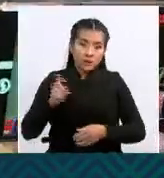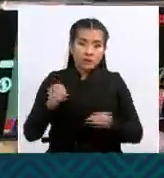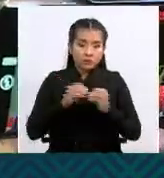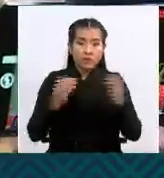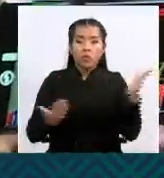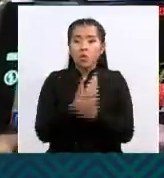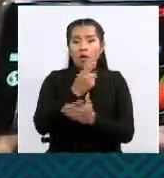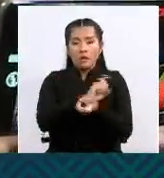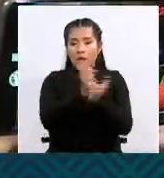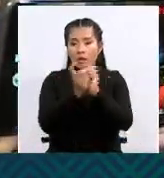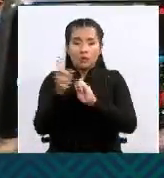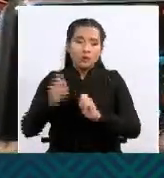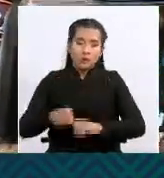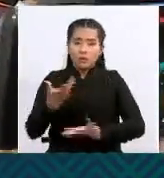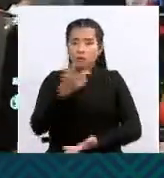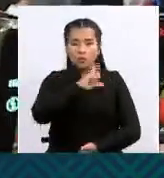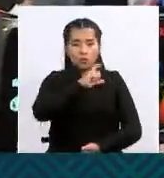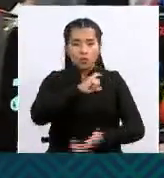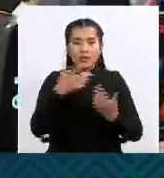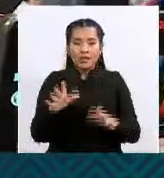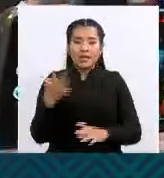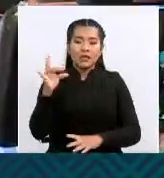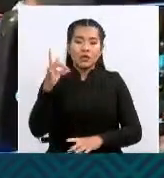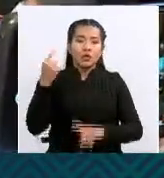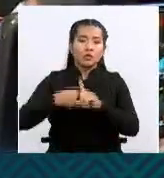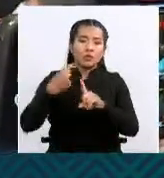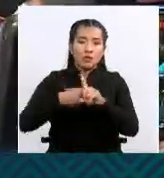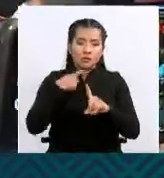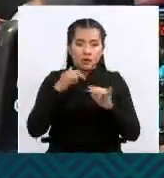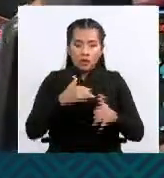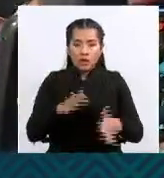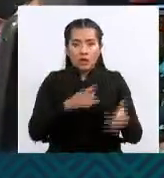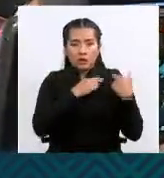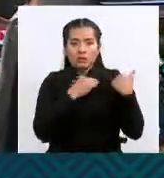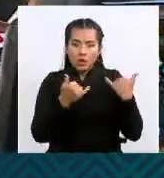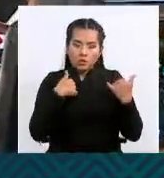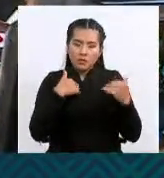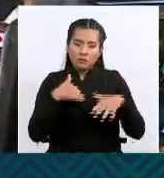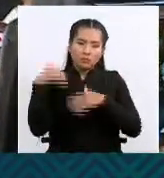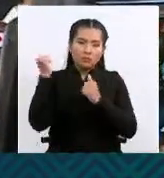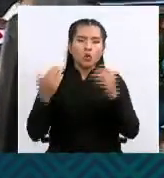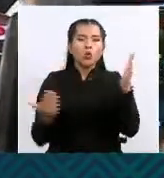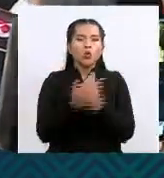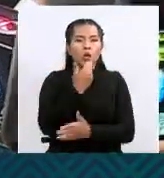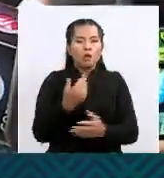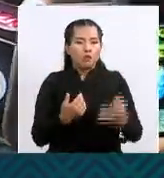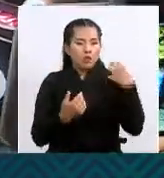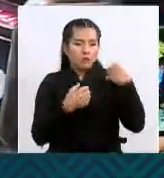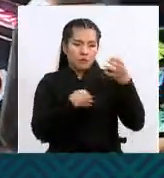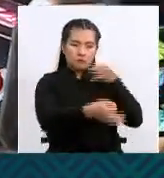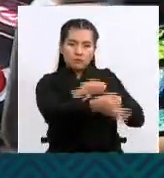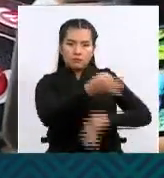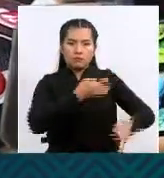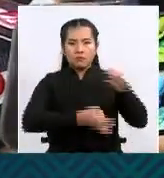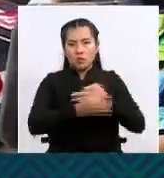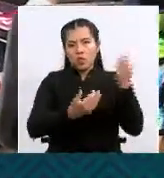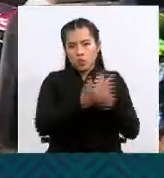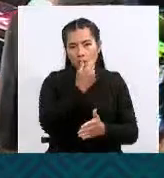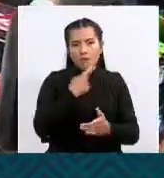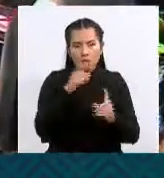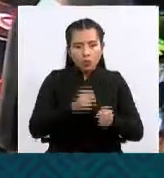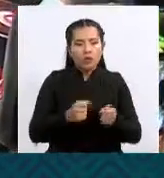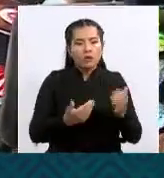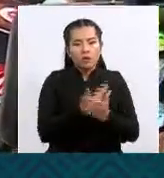policía. Ya son casi 18 meses que me encuentro al mando y creo que una nueva visión de quien me va a suceder va a permitir